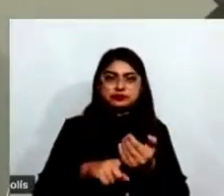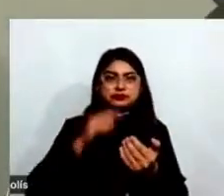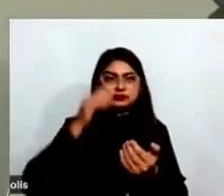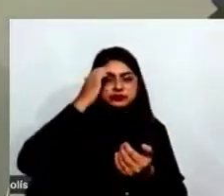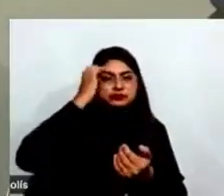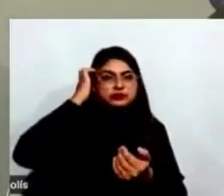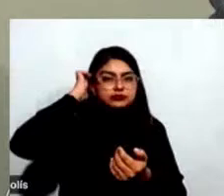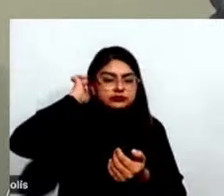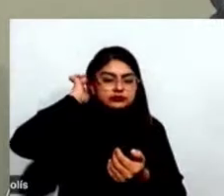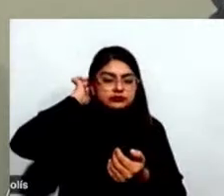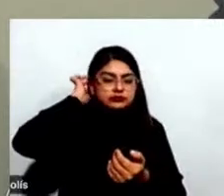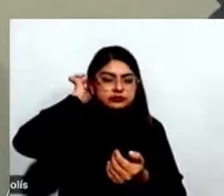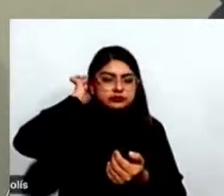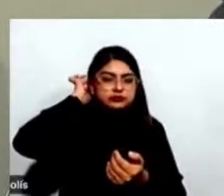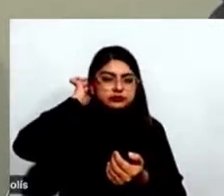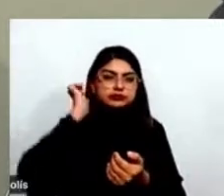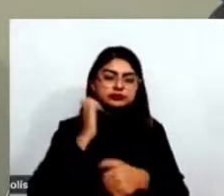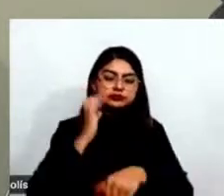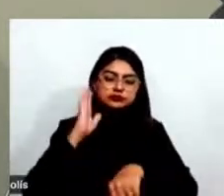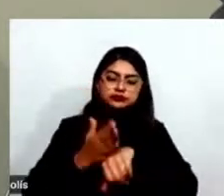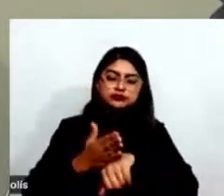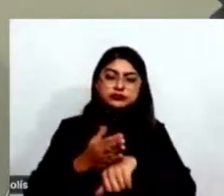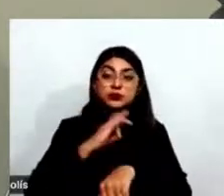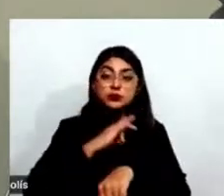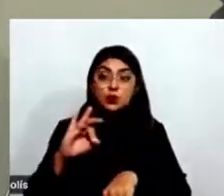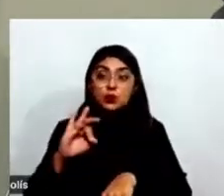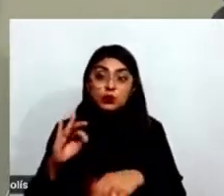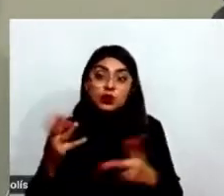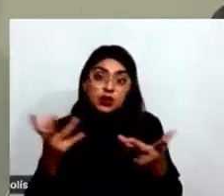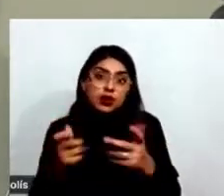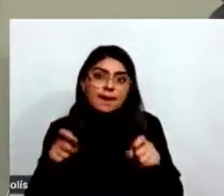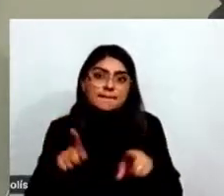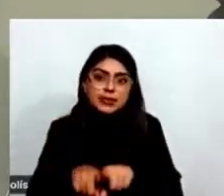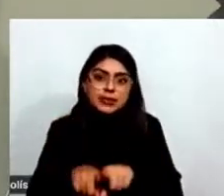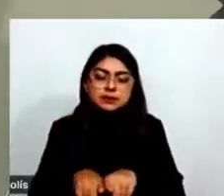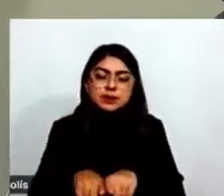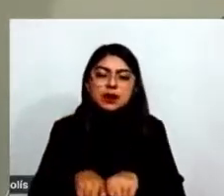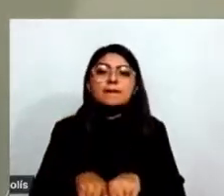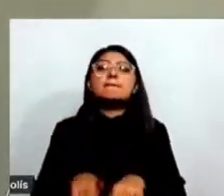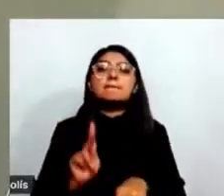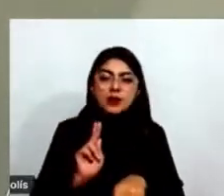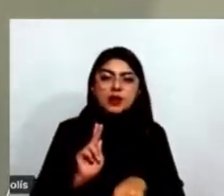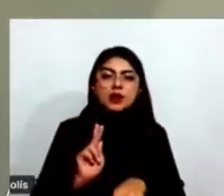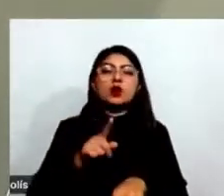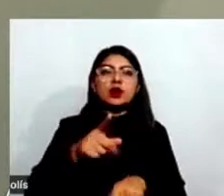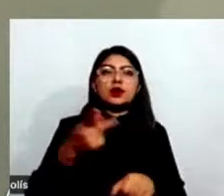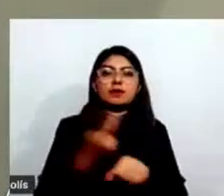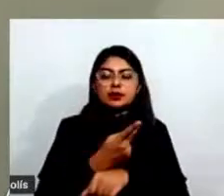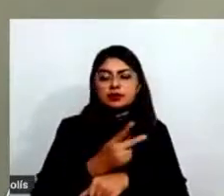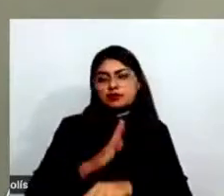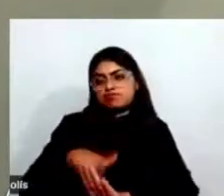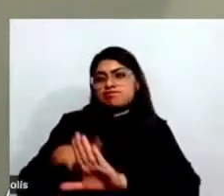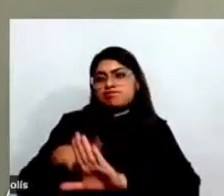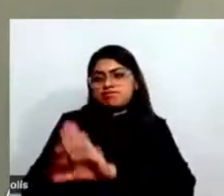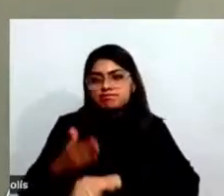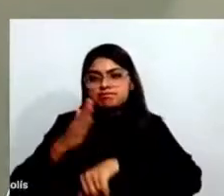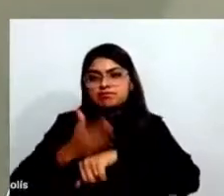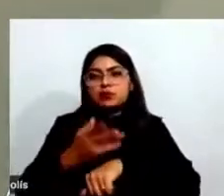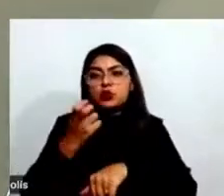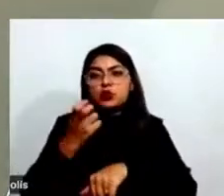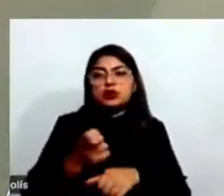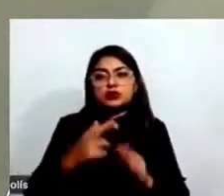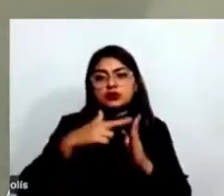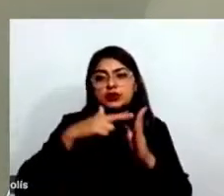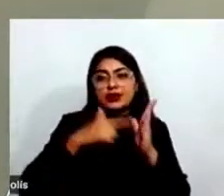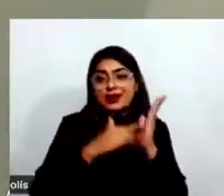materialmente la sanción que se puede imponer es la misma, pues termina siendo un proceso disciplinario. Entonces son aplicables las mismas garantías establecidas en un